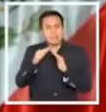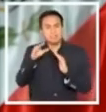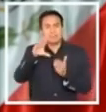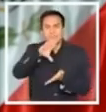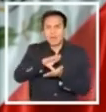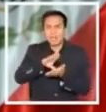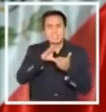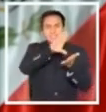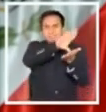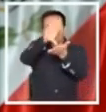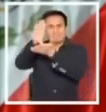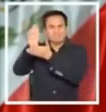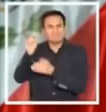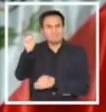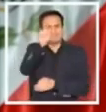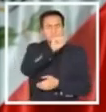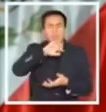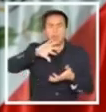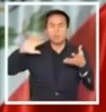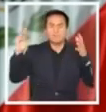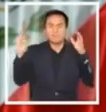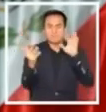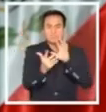país, se volvió universal.